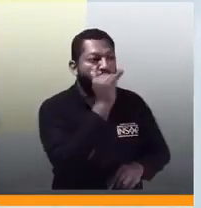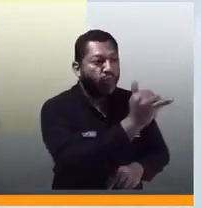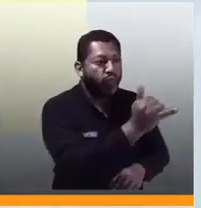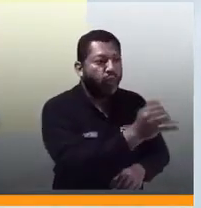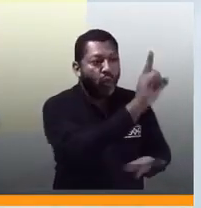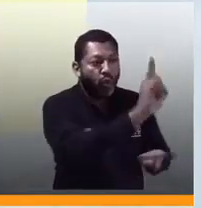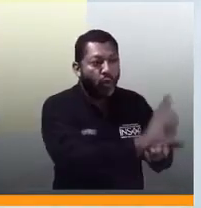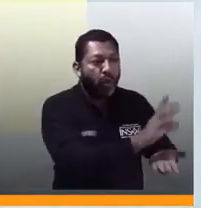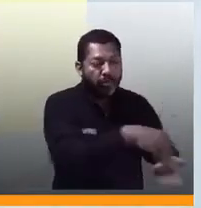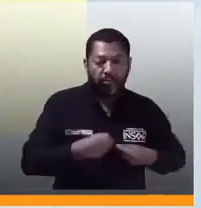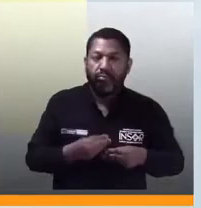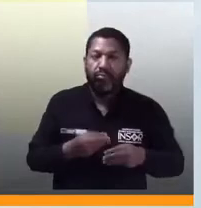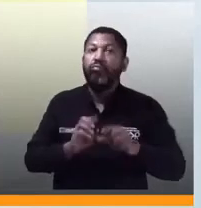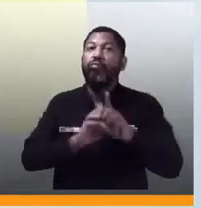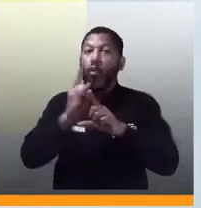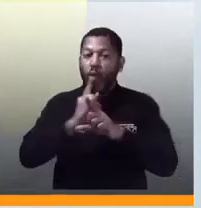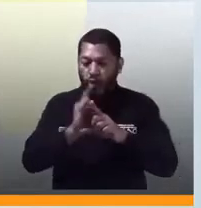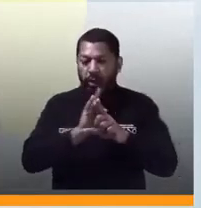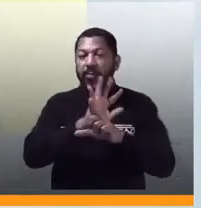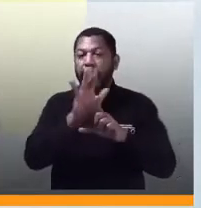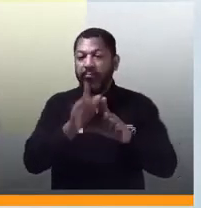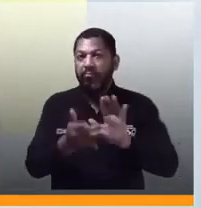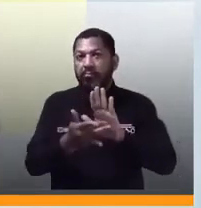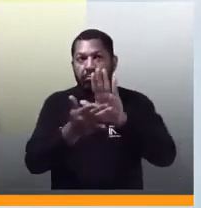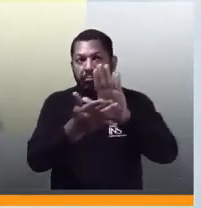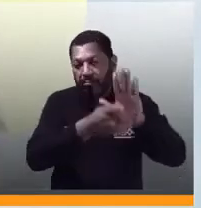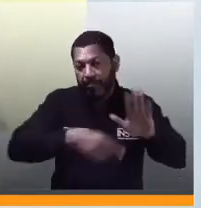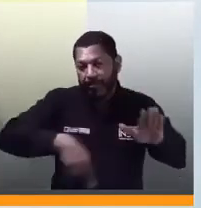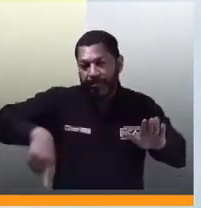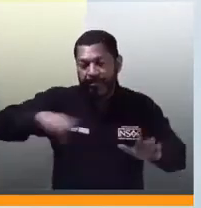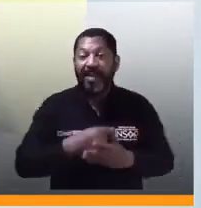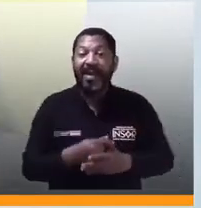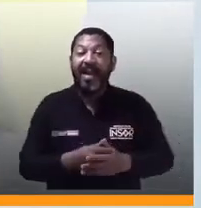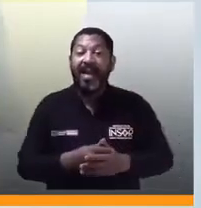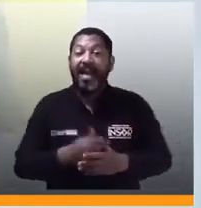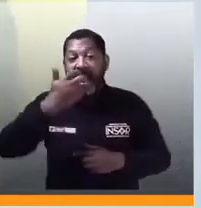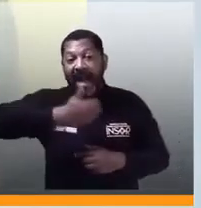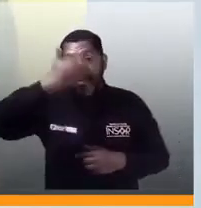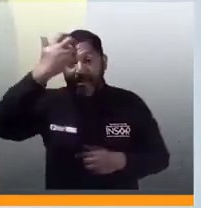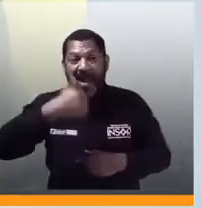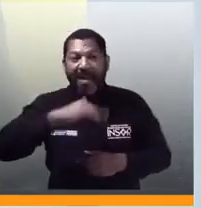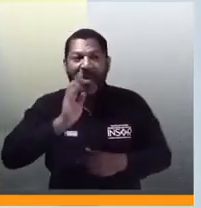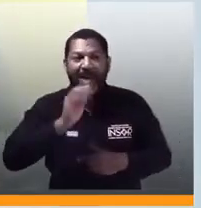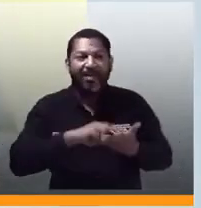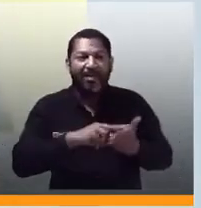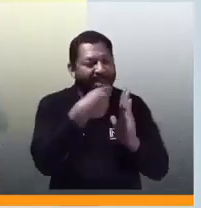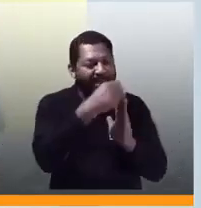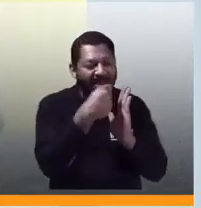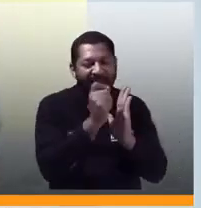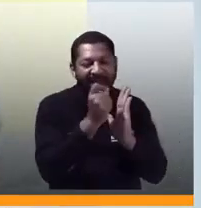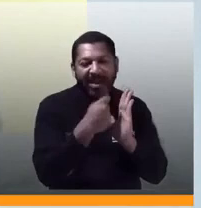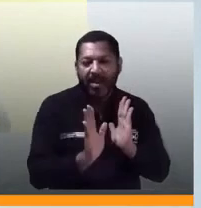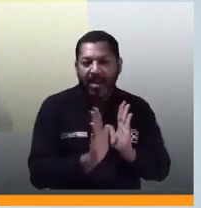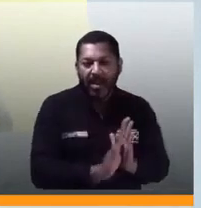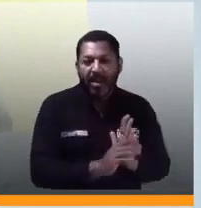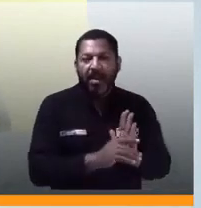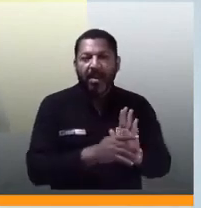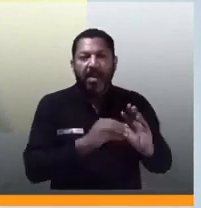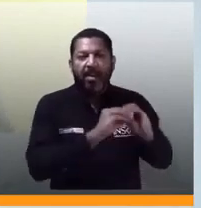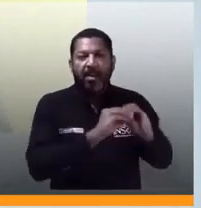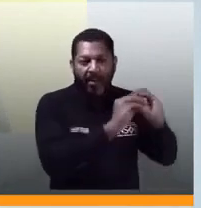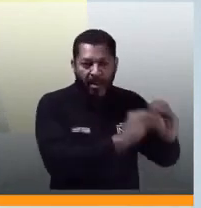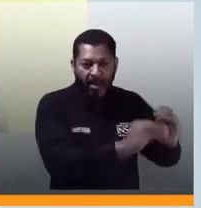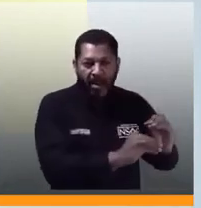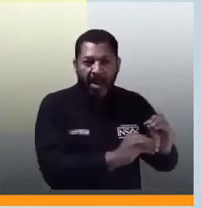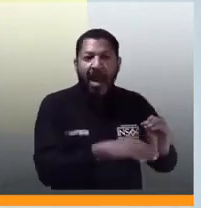utilizarlos, y la evaluación entonces recomendable que sea más diagnóstica y formativa,